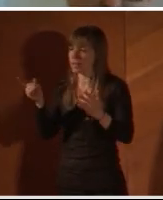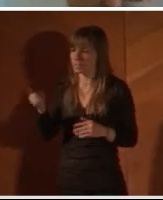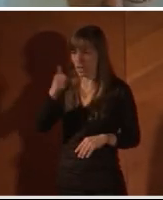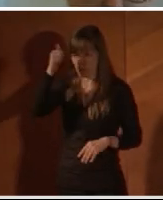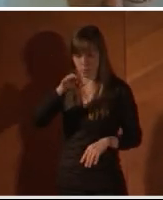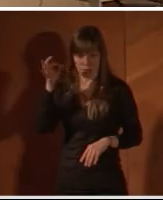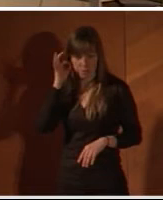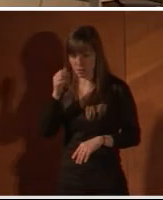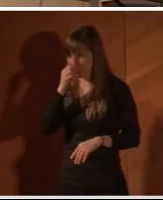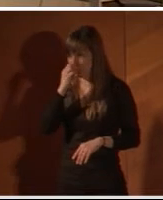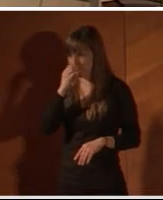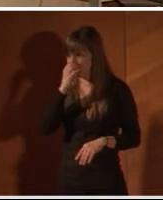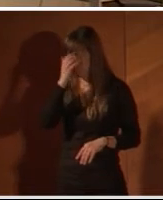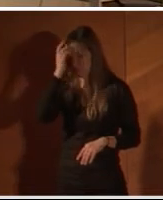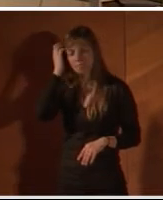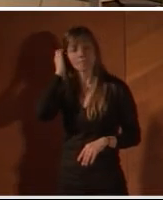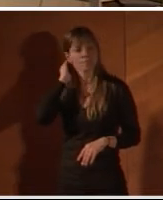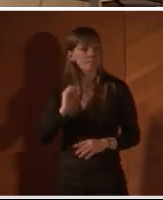Muchas gracias.